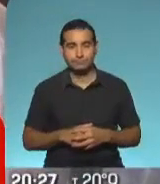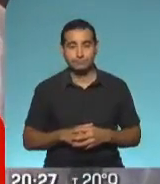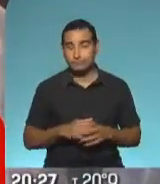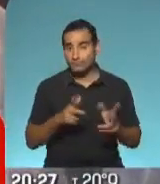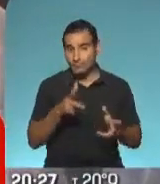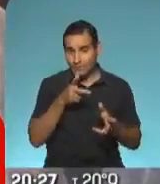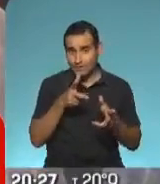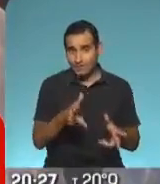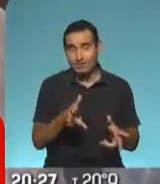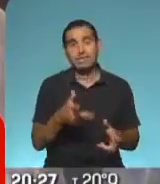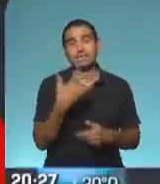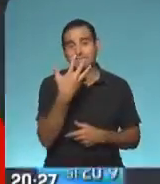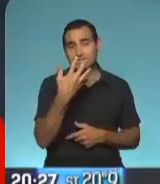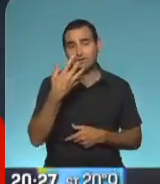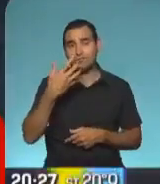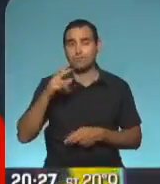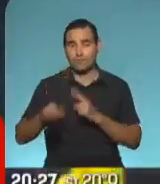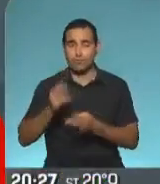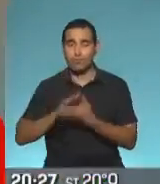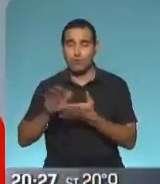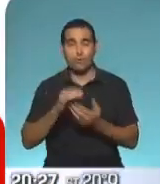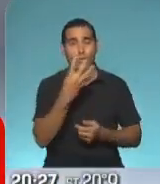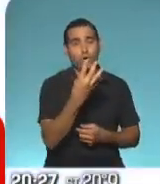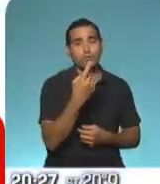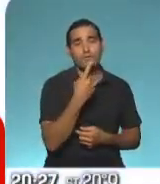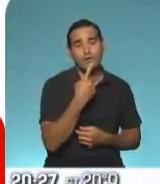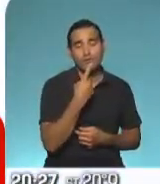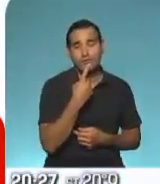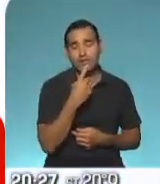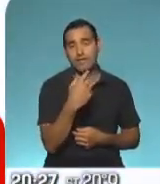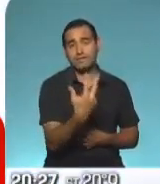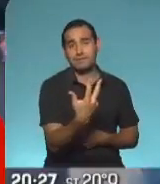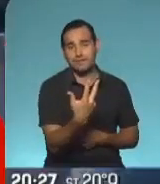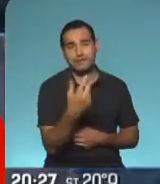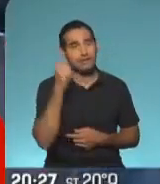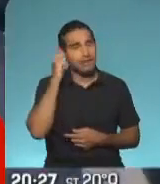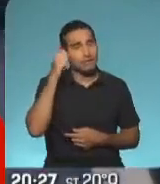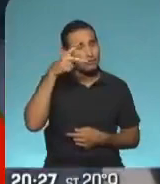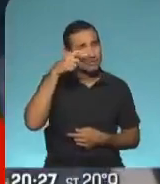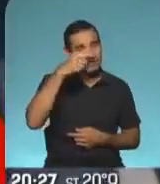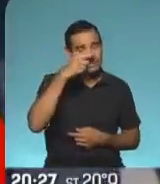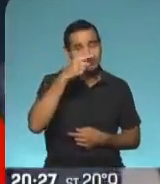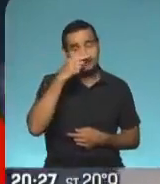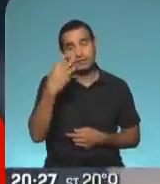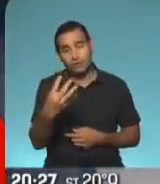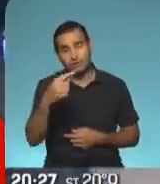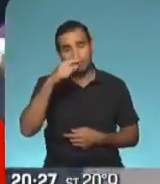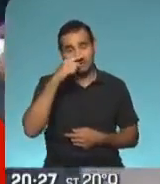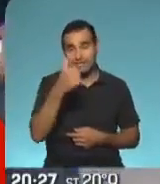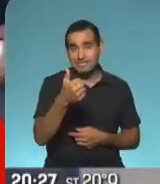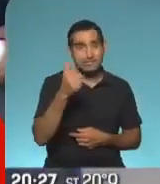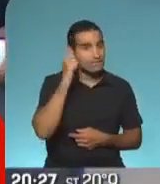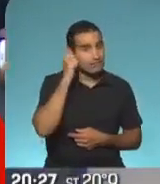decíamos, se registraron 5 nuevas muertes, 4 hombres, 3 de 87, 74 y 66